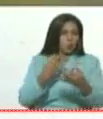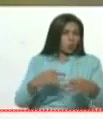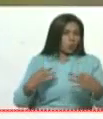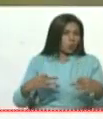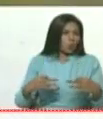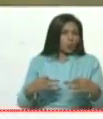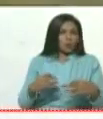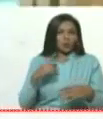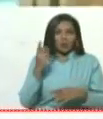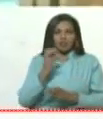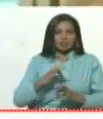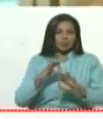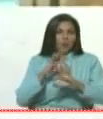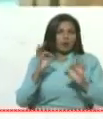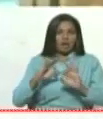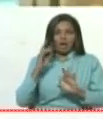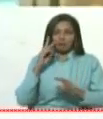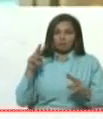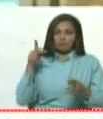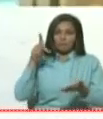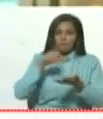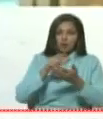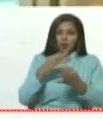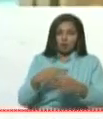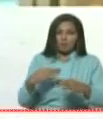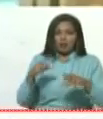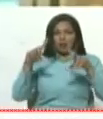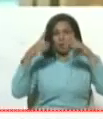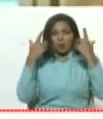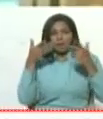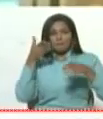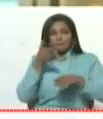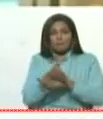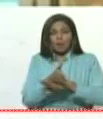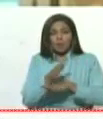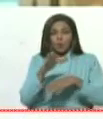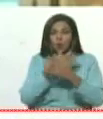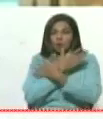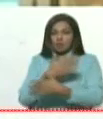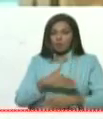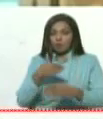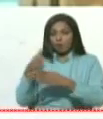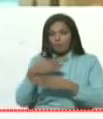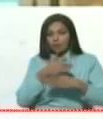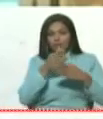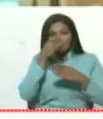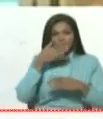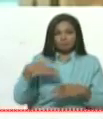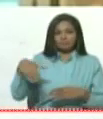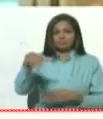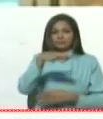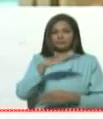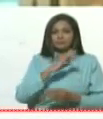No hacemos mucha bulla, vamos a la Guaira, nos bañamos, compartimos con la población.